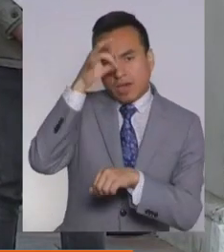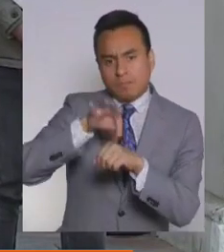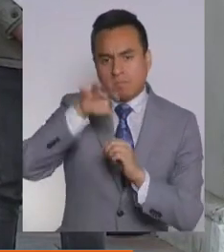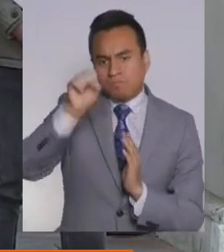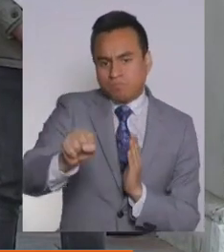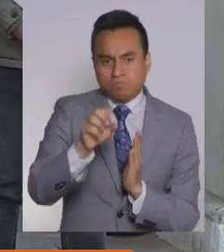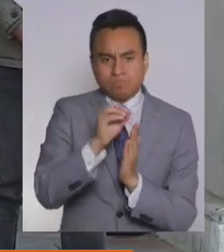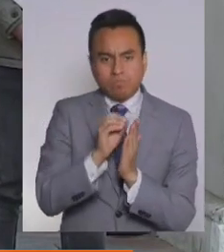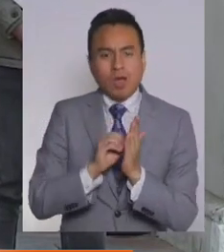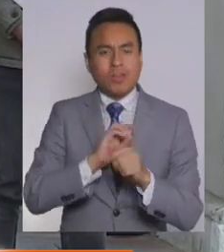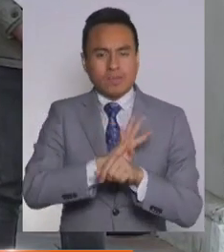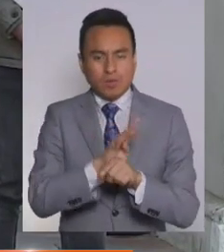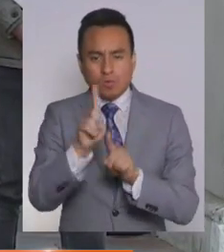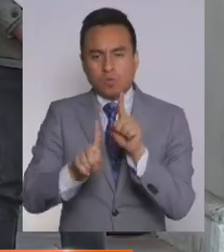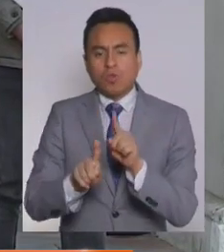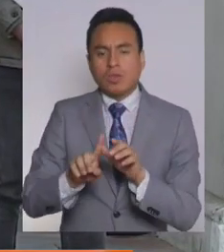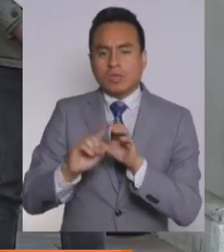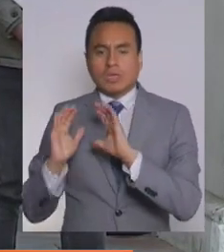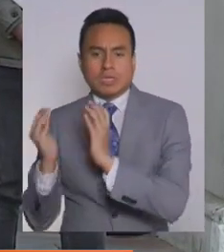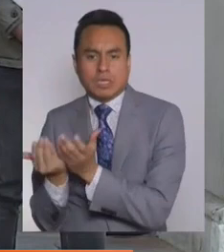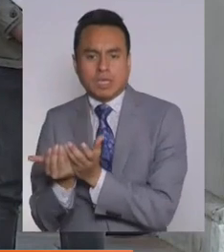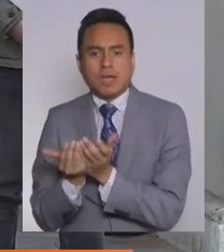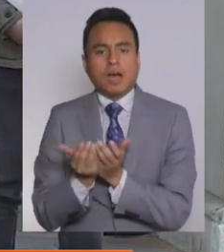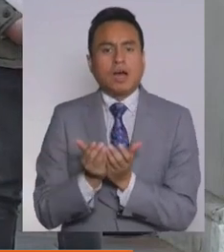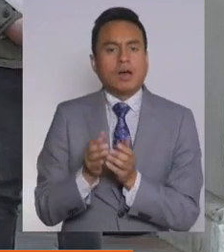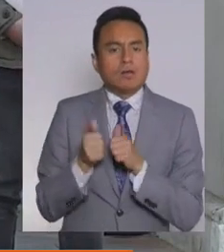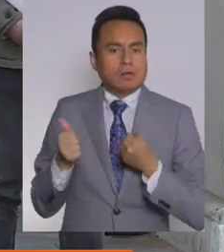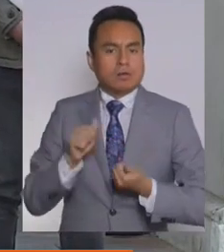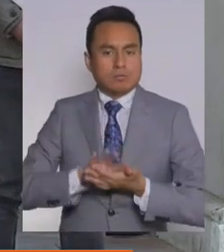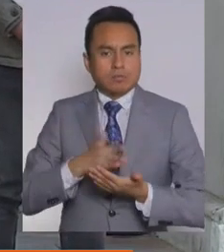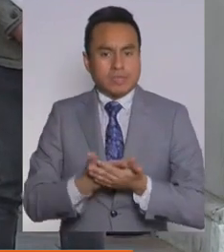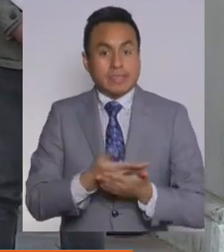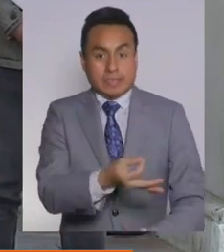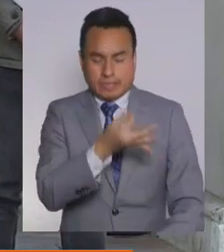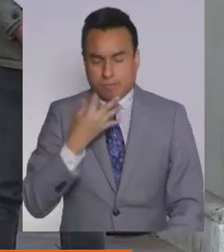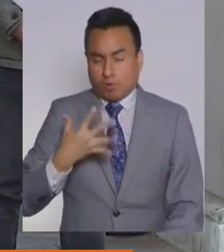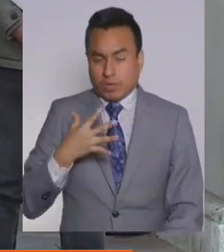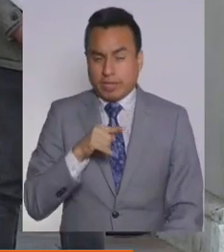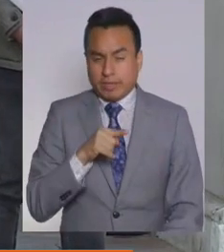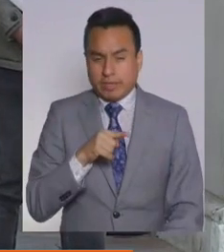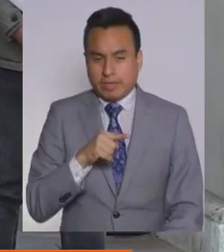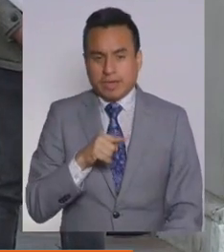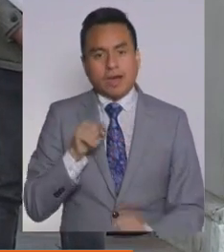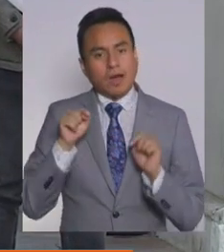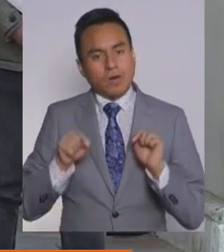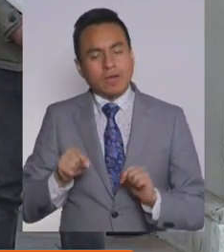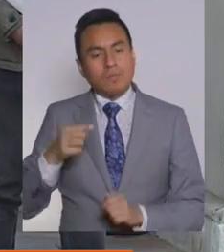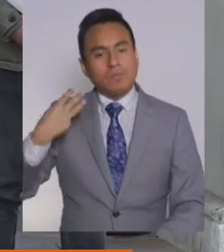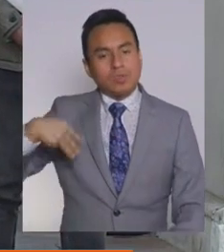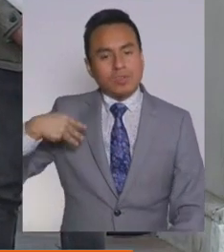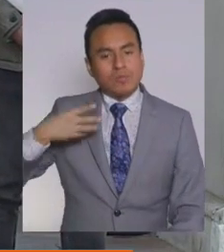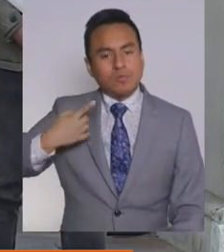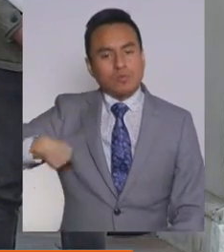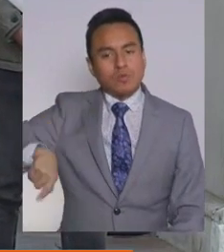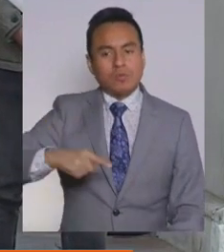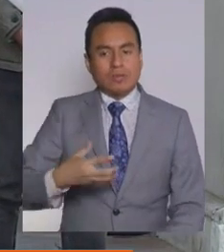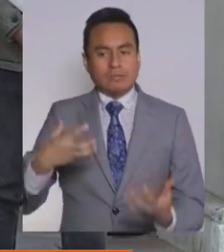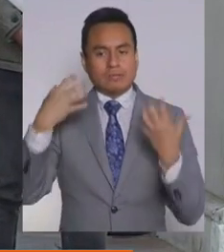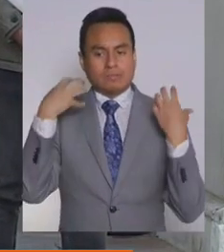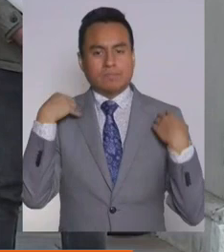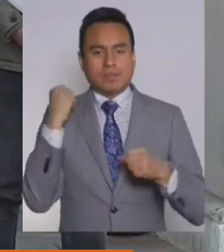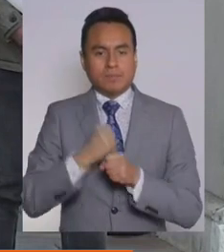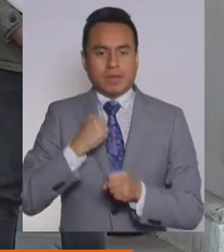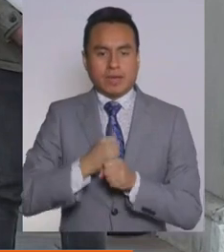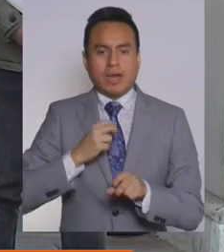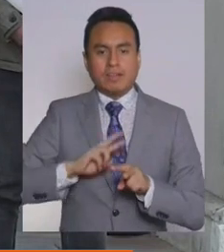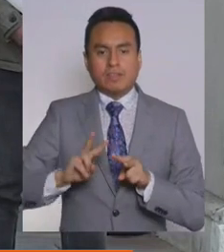autoridades sanitarias han manifestado que es fundamental en estos minutos, los municipios estamos haciendo gran parte de la pega